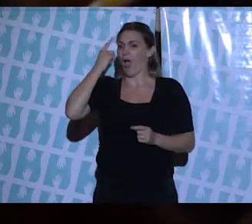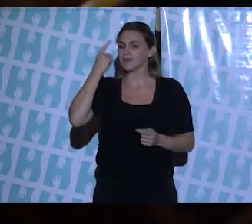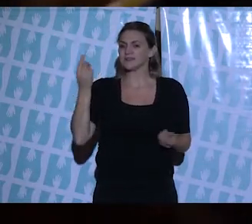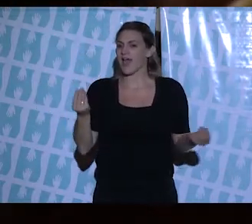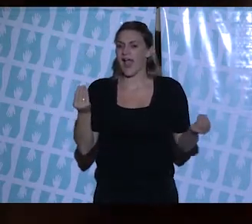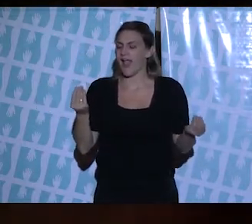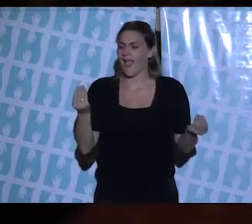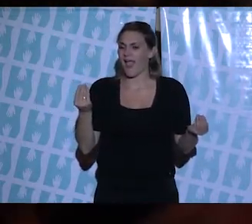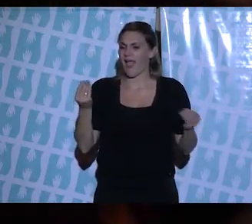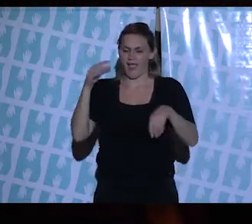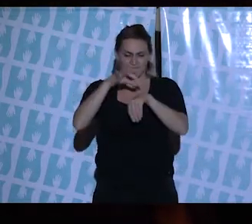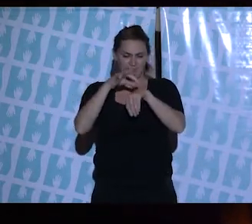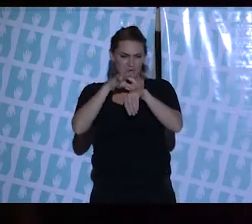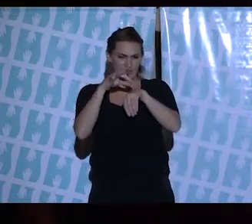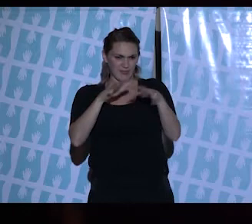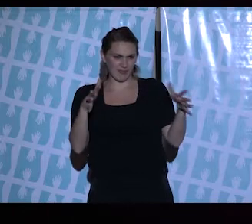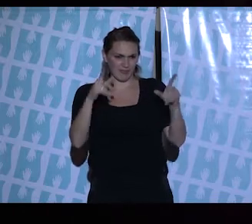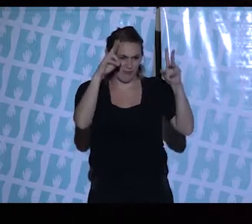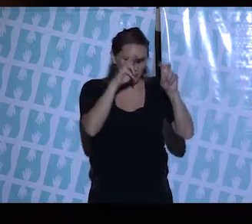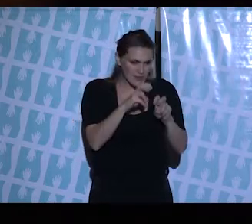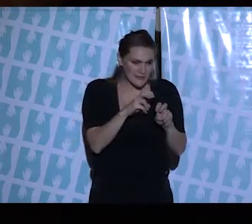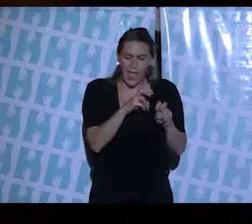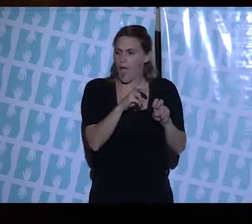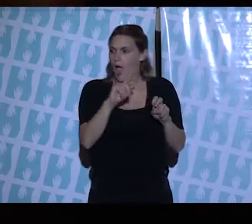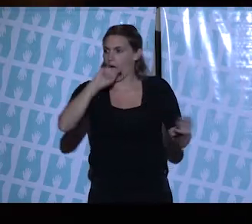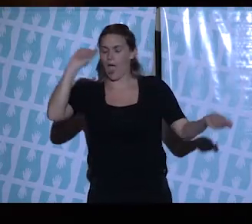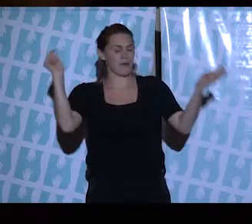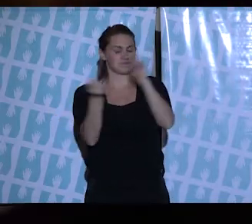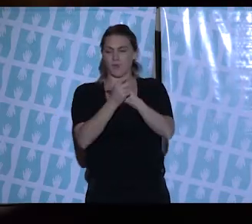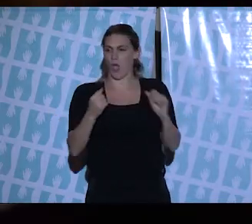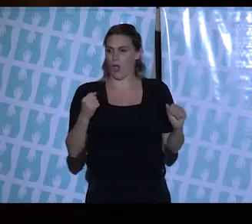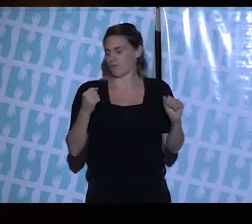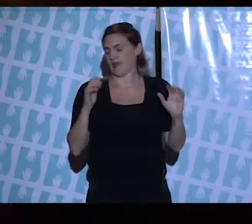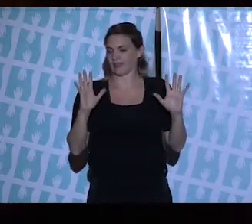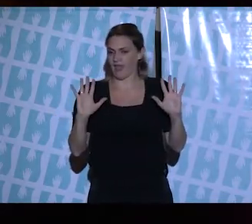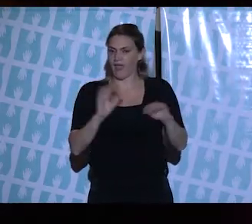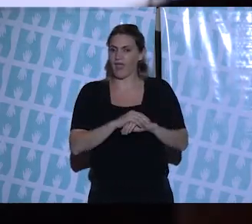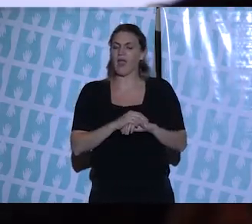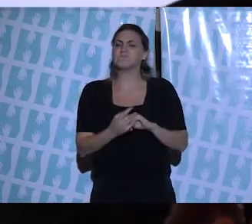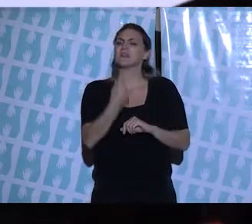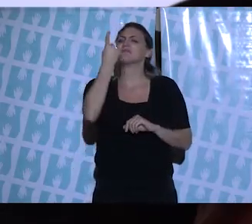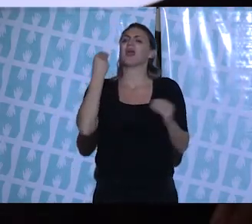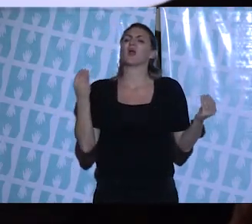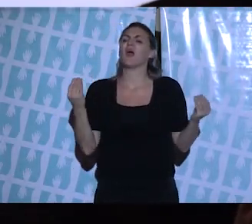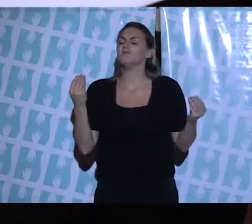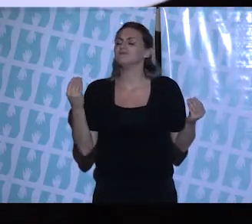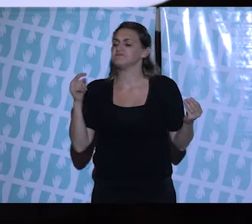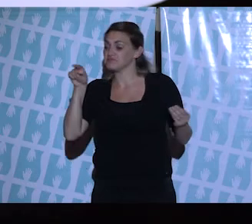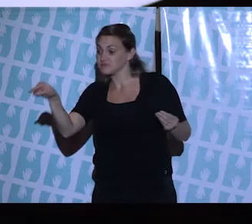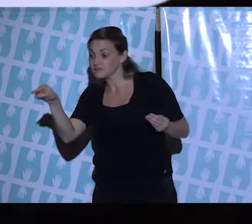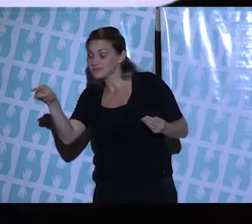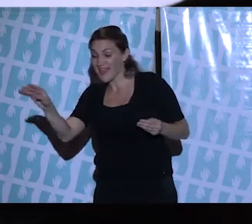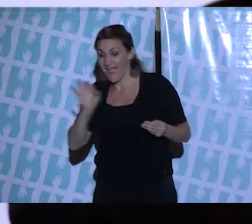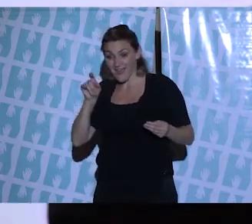de la enfermedad de Parkinson. El primero fue el descubrimiento